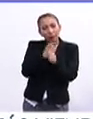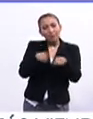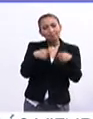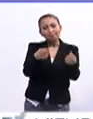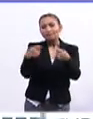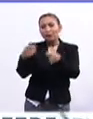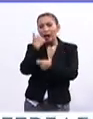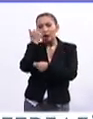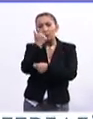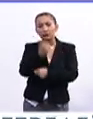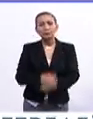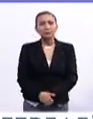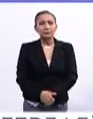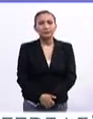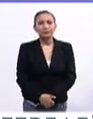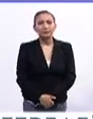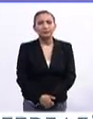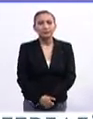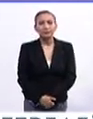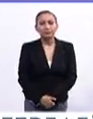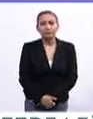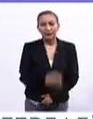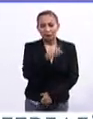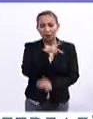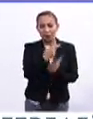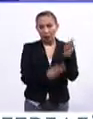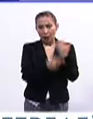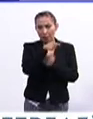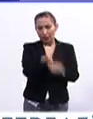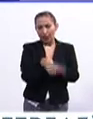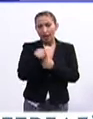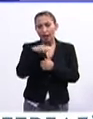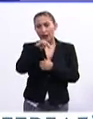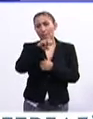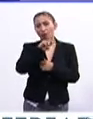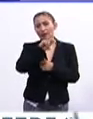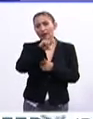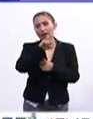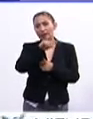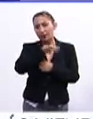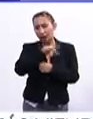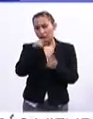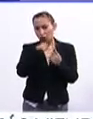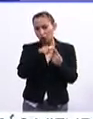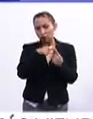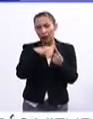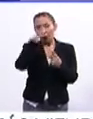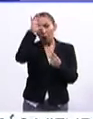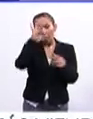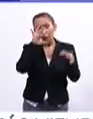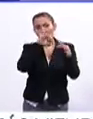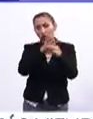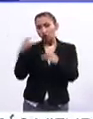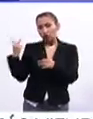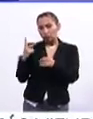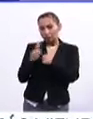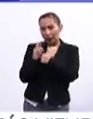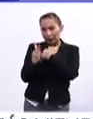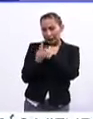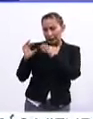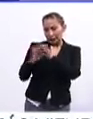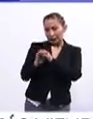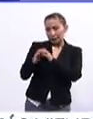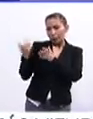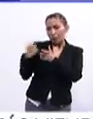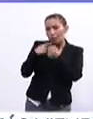oportunidades para los alumnos. Mira, para el programa de movilidad tenemos varias opciones. Una son los convenios bilaterales, que sin duda es un